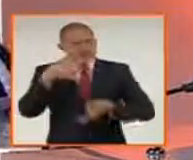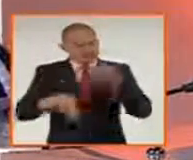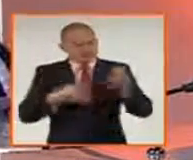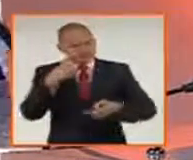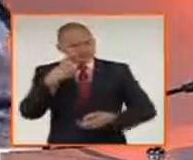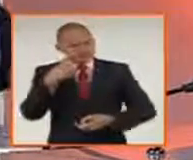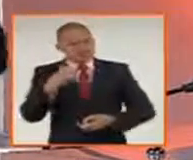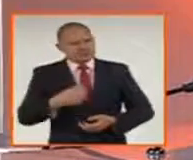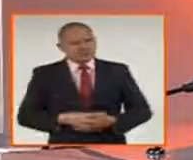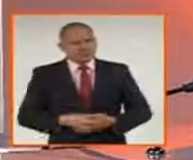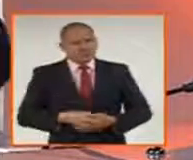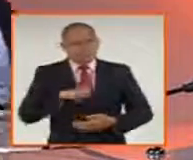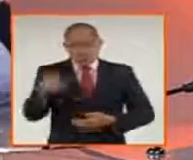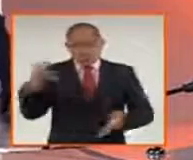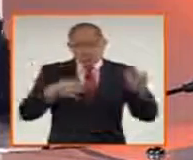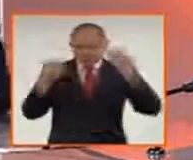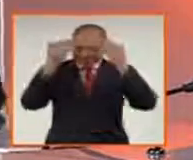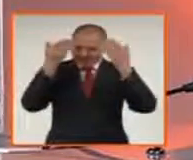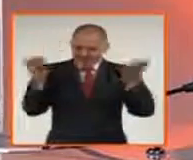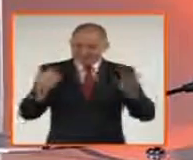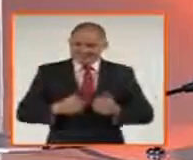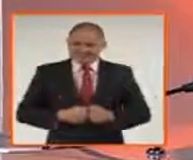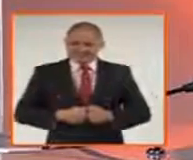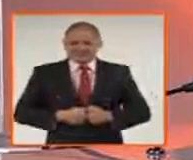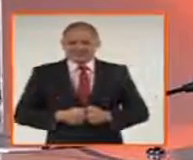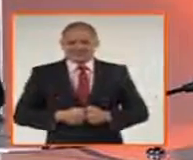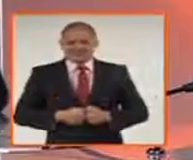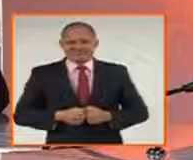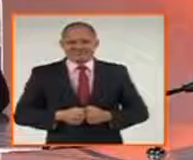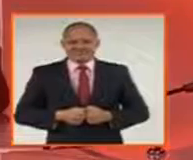existir. Gracias a los dos. Vamos a hacer una pausa y enseguida volvemos.